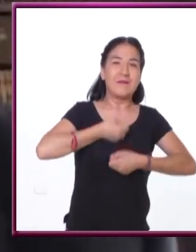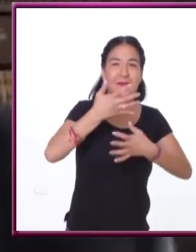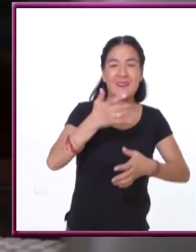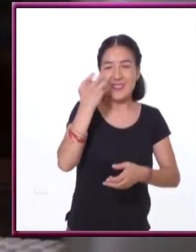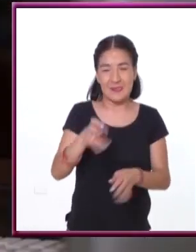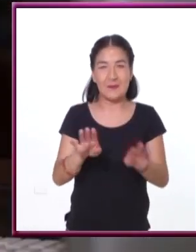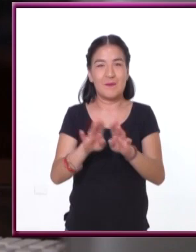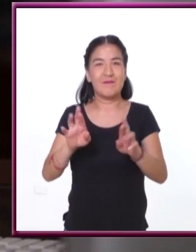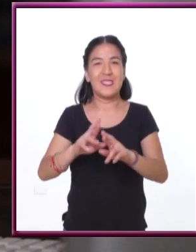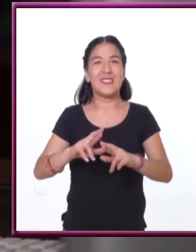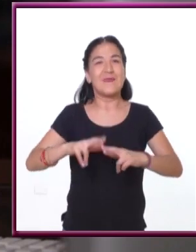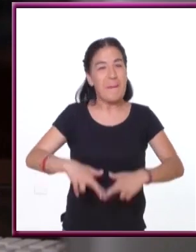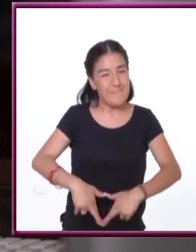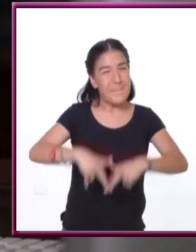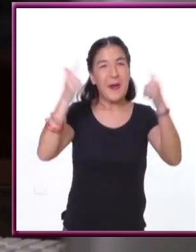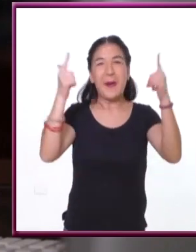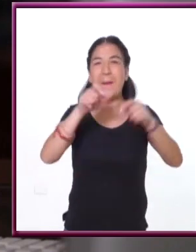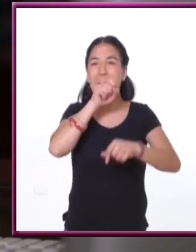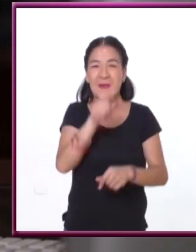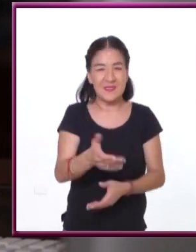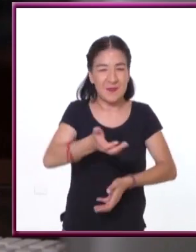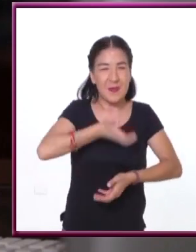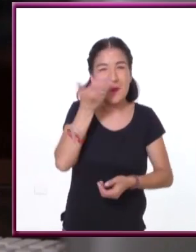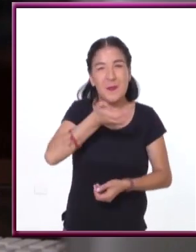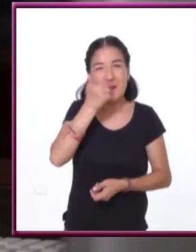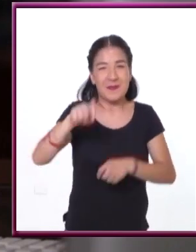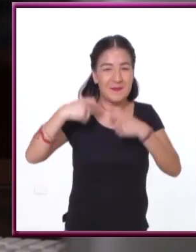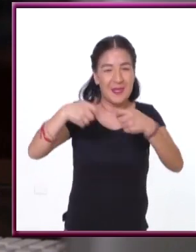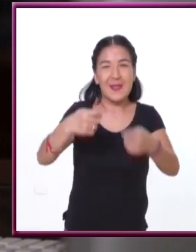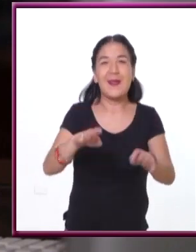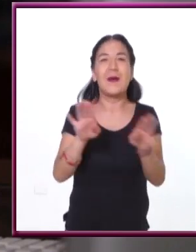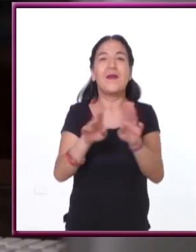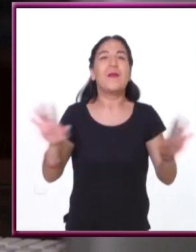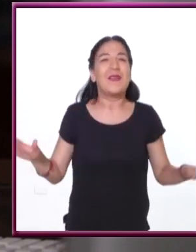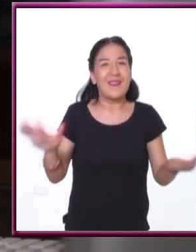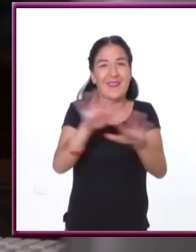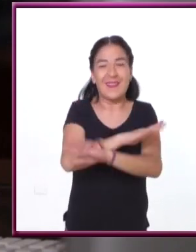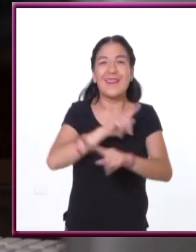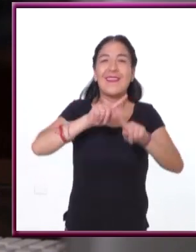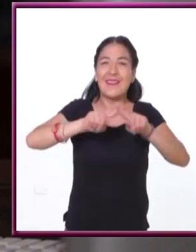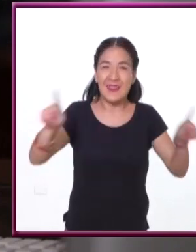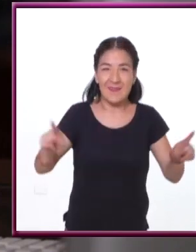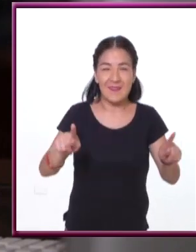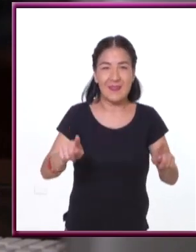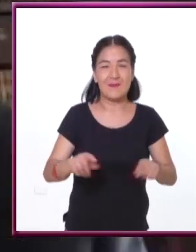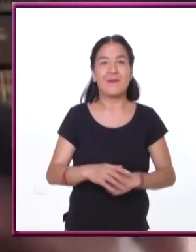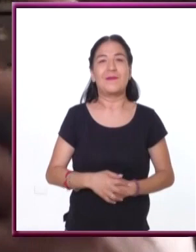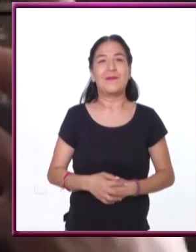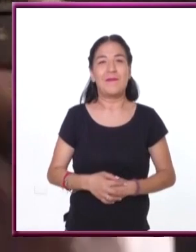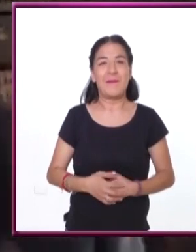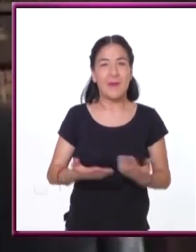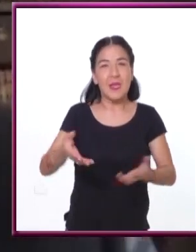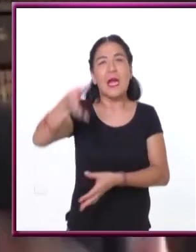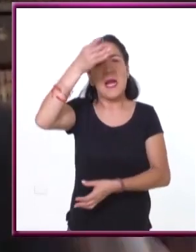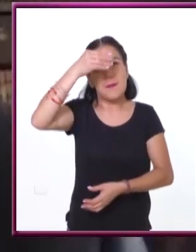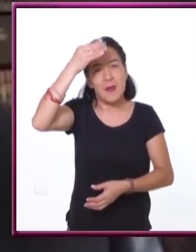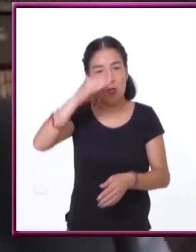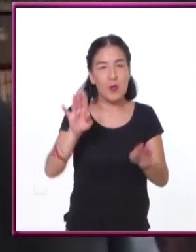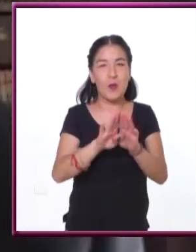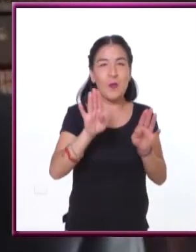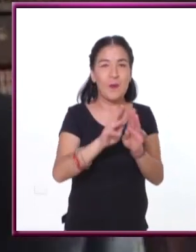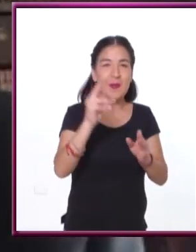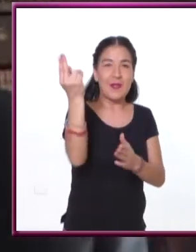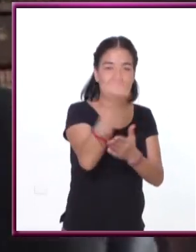es romper con las estructuras clásicas, conocerlas, por supuesto, para después romperlas. Aprender a